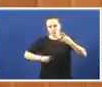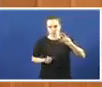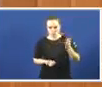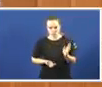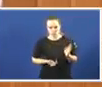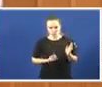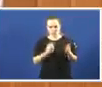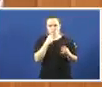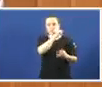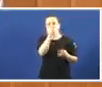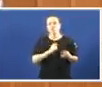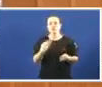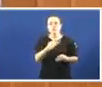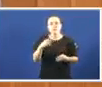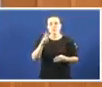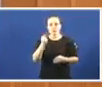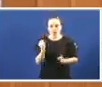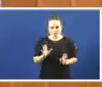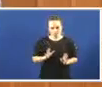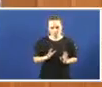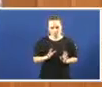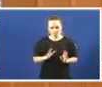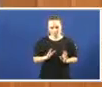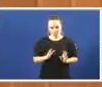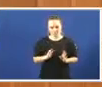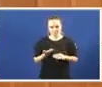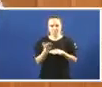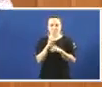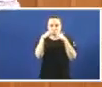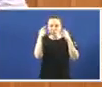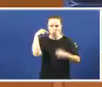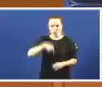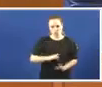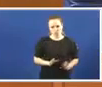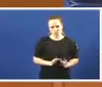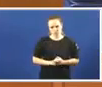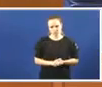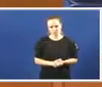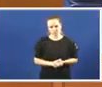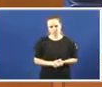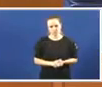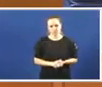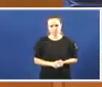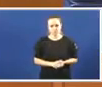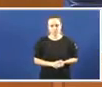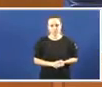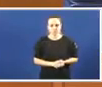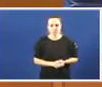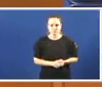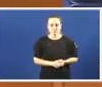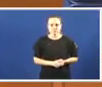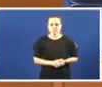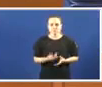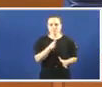Fundación BBVA e BIE, publicado hoxe. Ben, vayamos ao asunto. Levou unos 10 anos